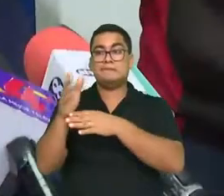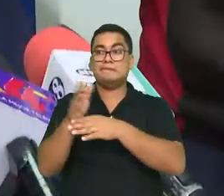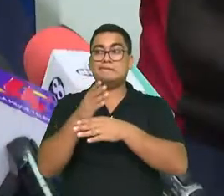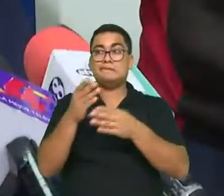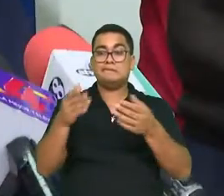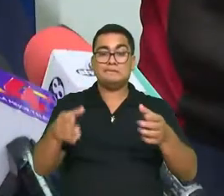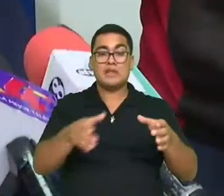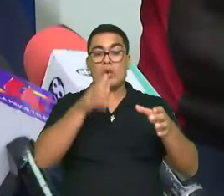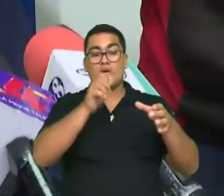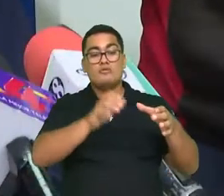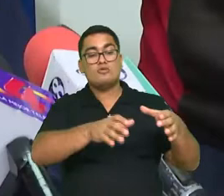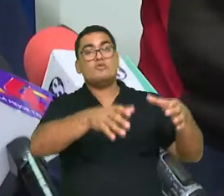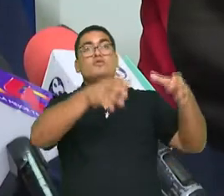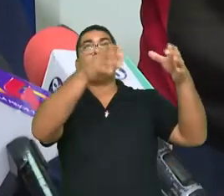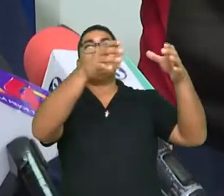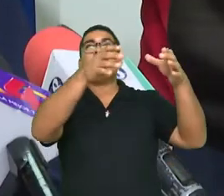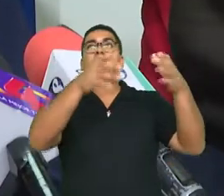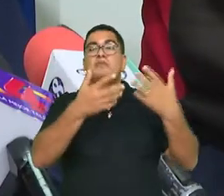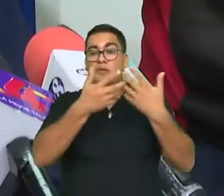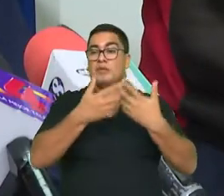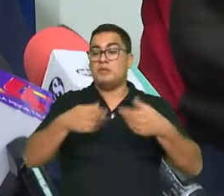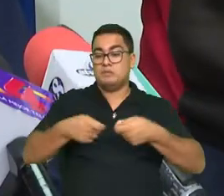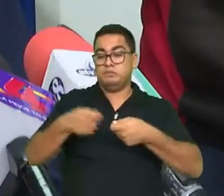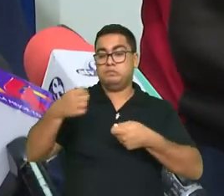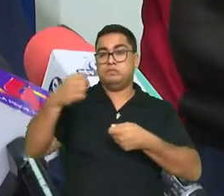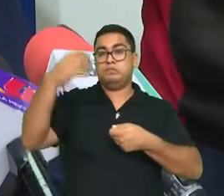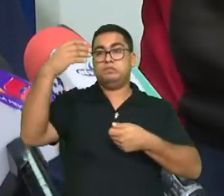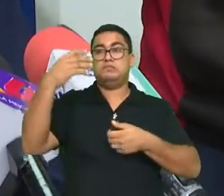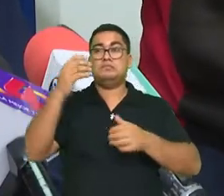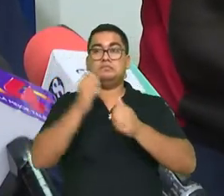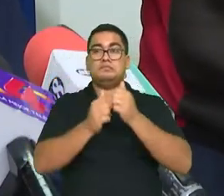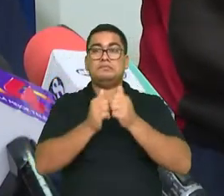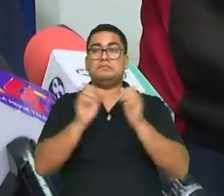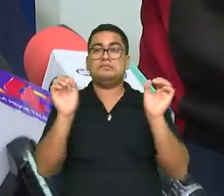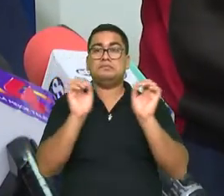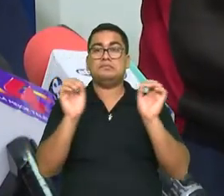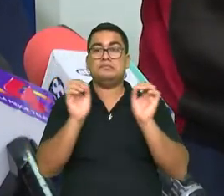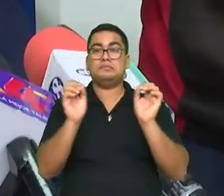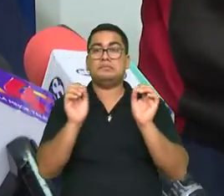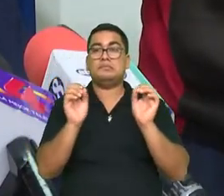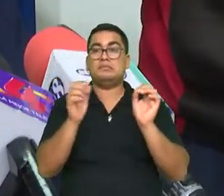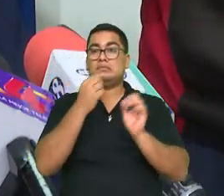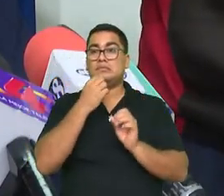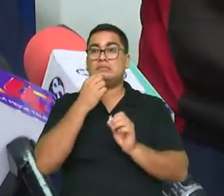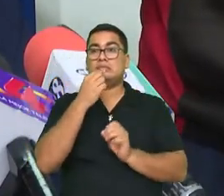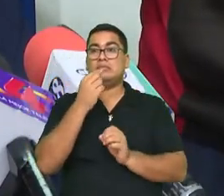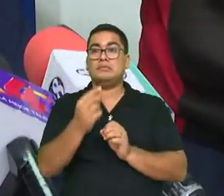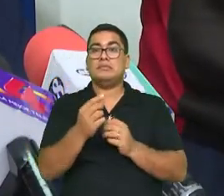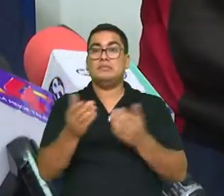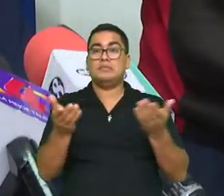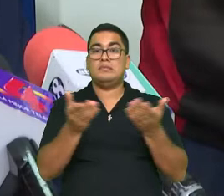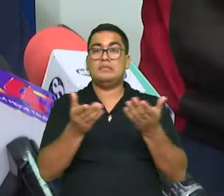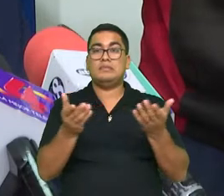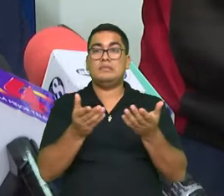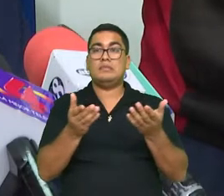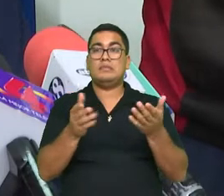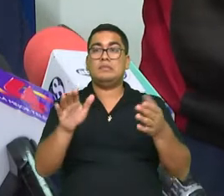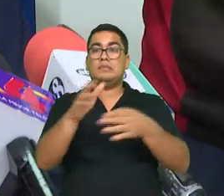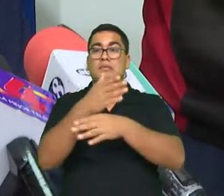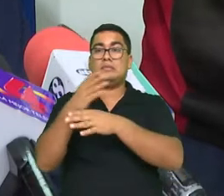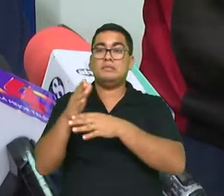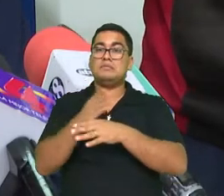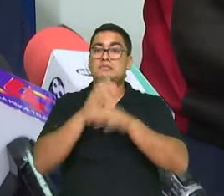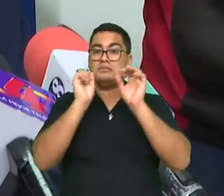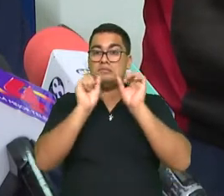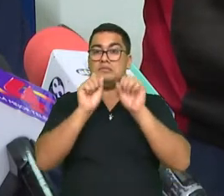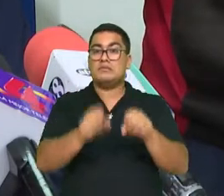tanque de almacenamiento y no tener ningún daño en todo el trayecto de la captación al tanque, nos permite tener